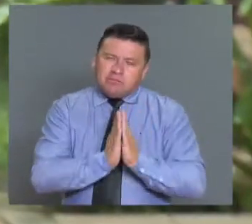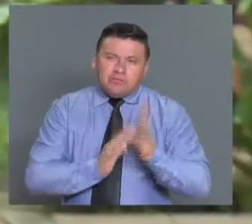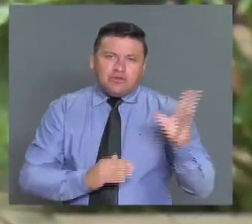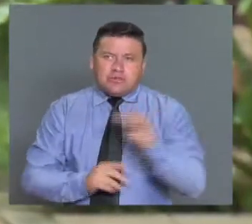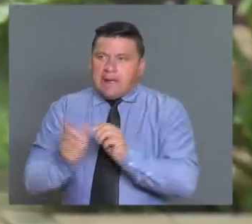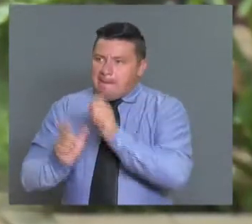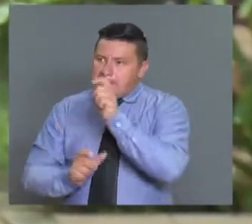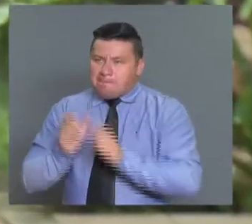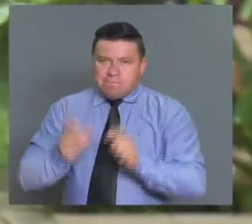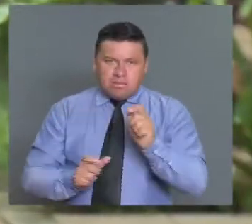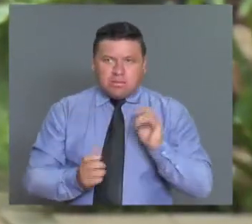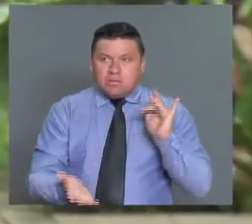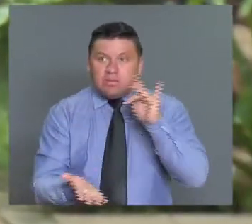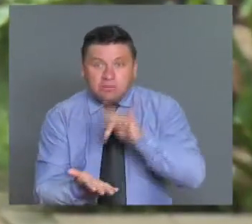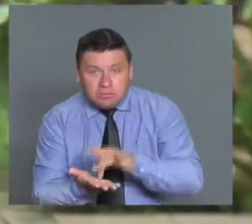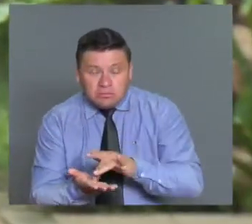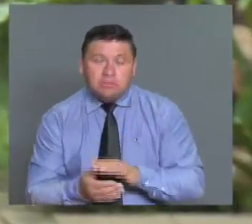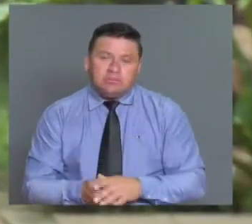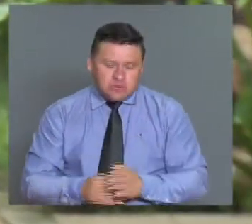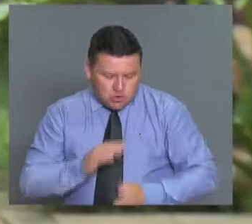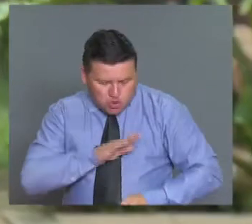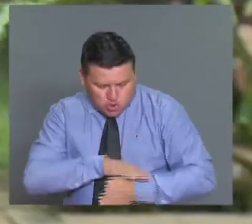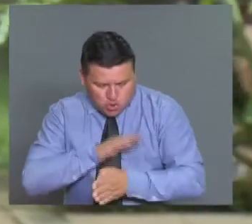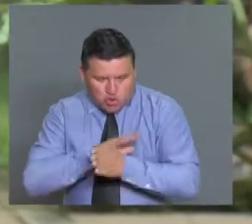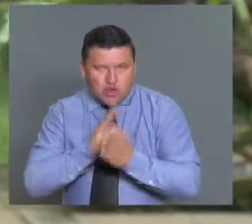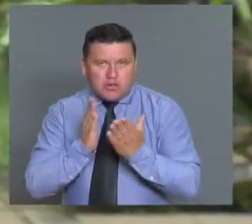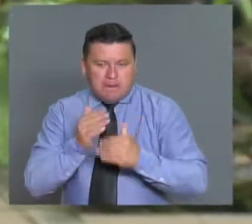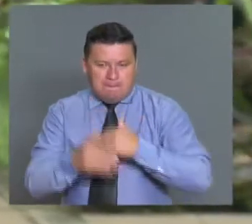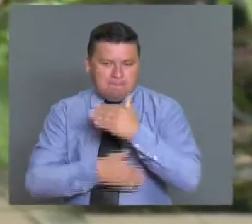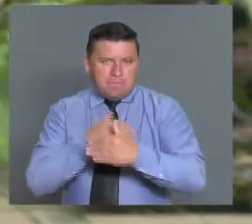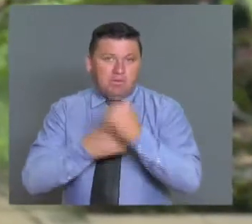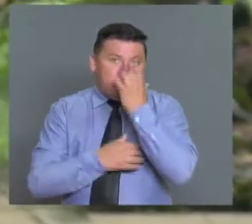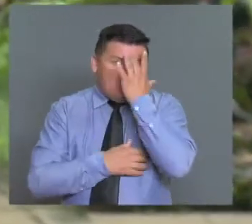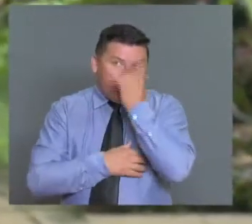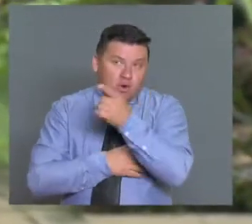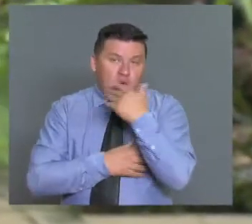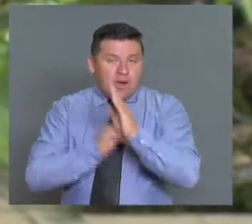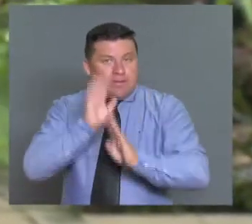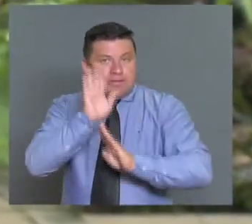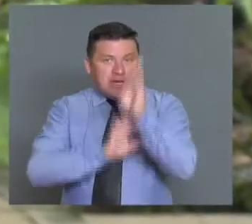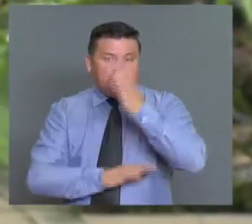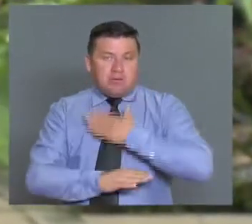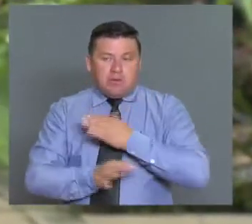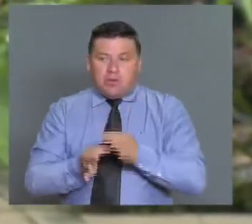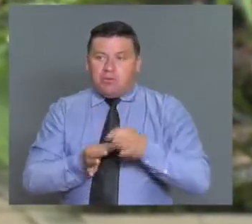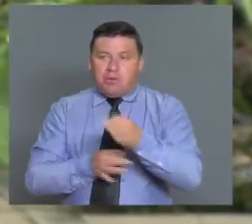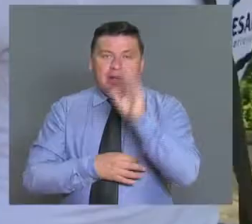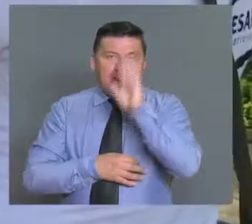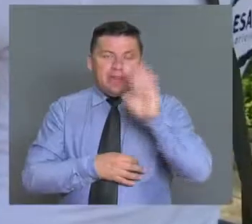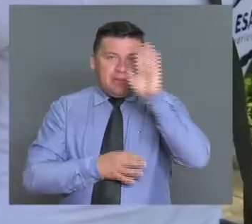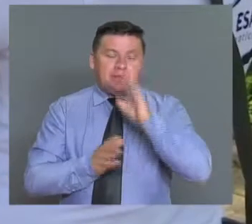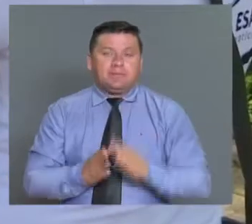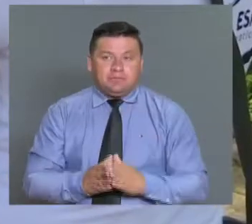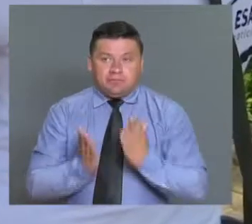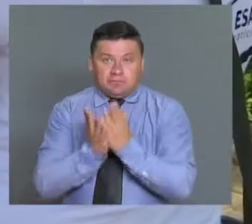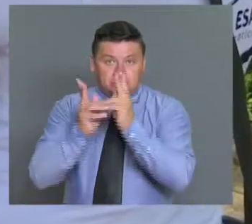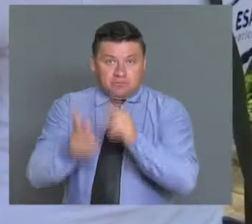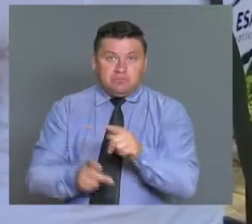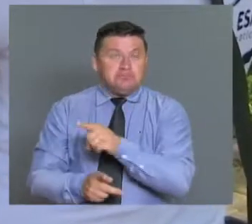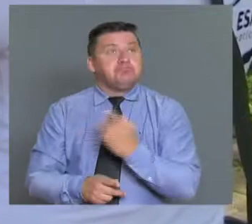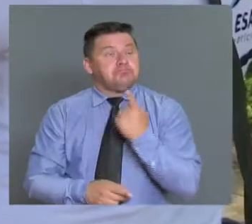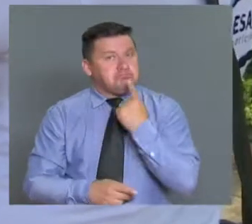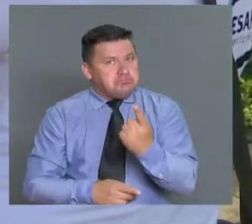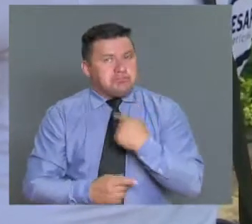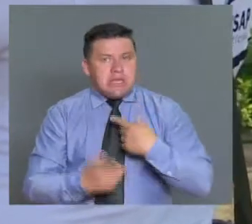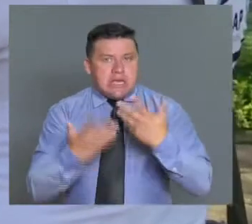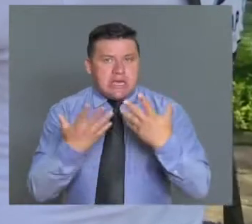la persona, al que llegue, que continuemos con este proceso, porque es un gran desarrollo para nuestro municipio y departamento. Los estudiantes manifestaron